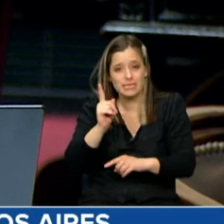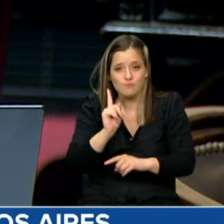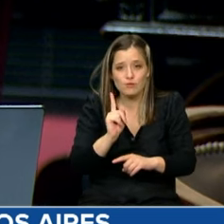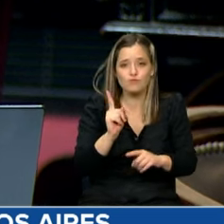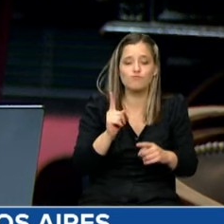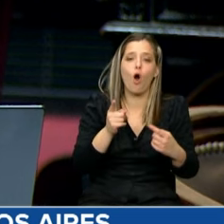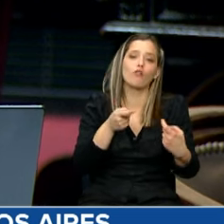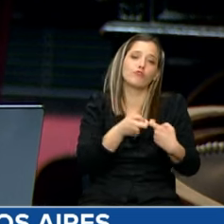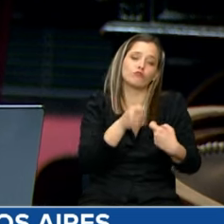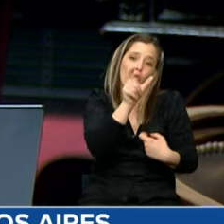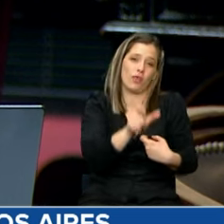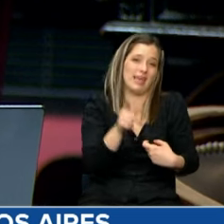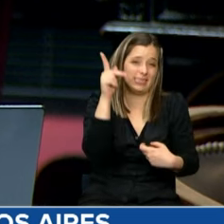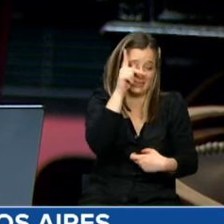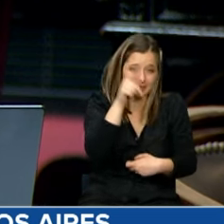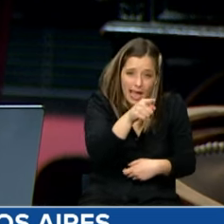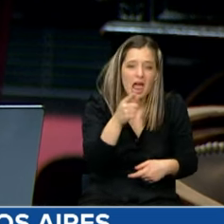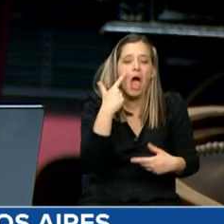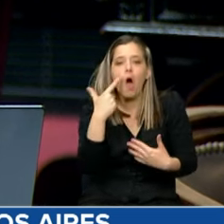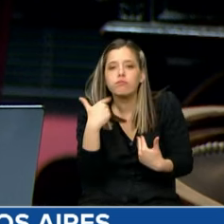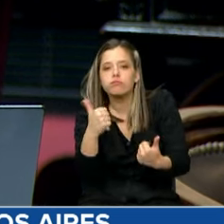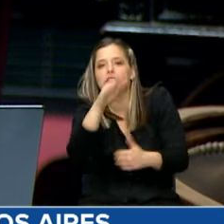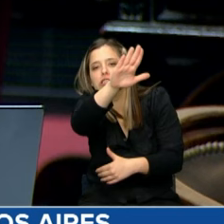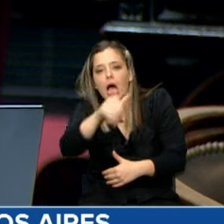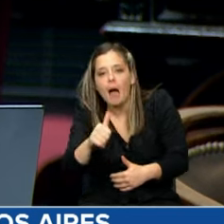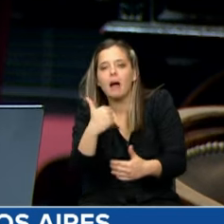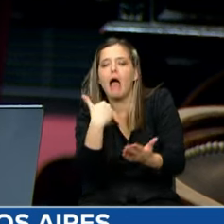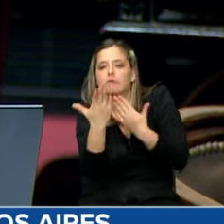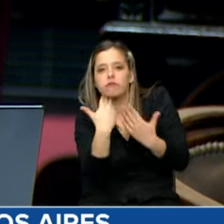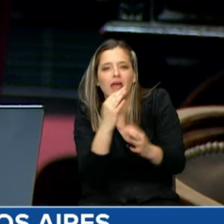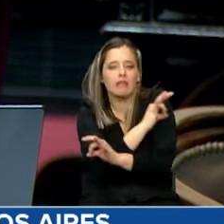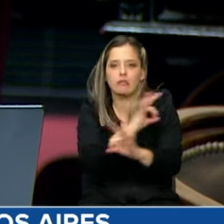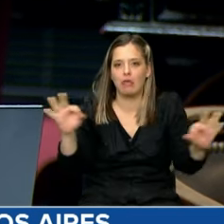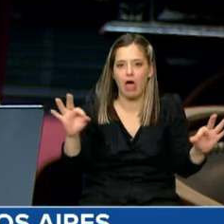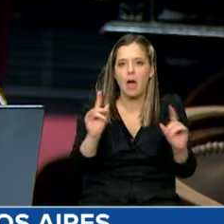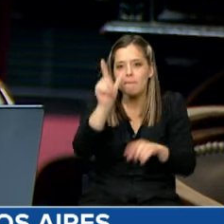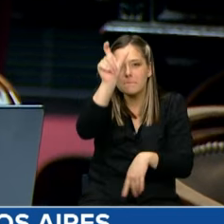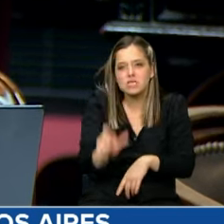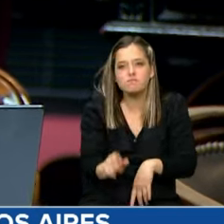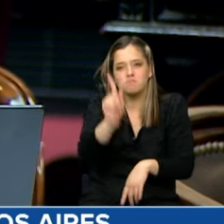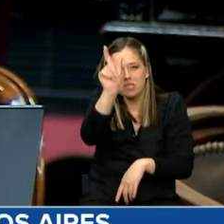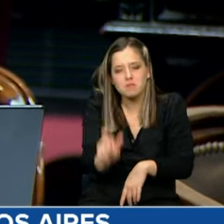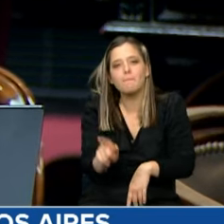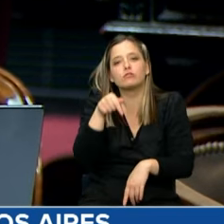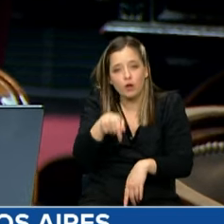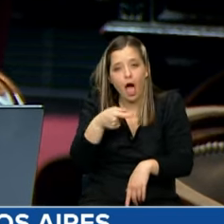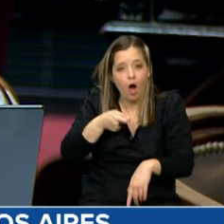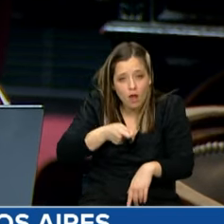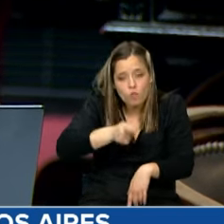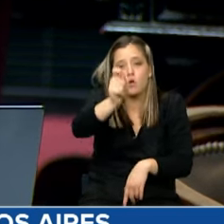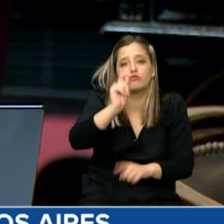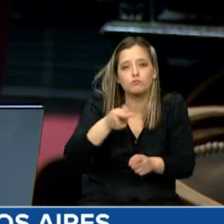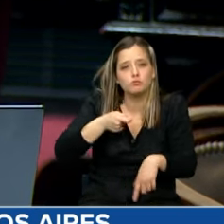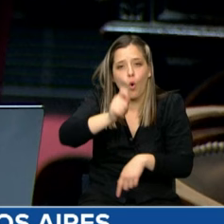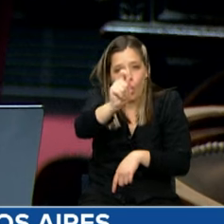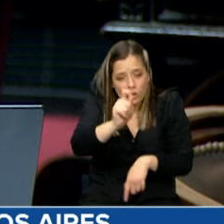fecha nunca fue indagado nunca fue citado a nada Y ese señor está litigando contra el estado argentino